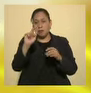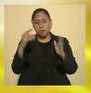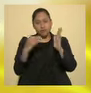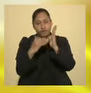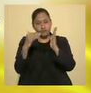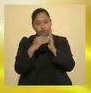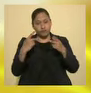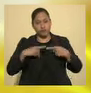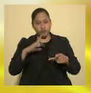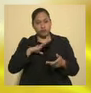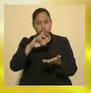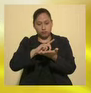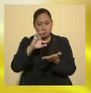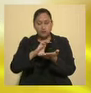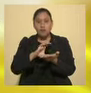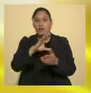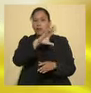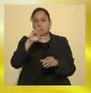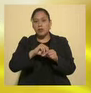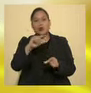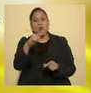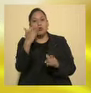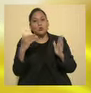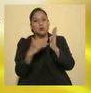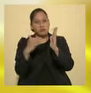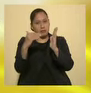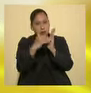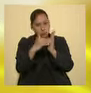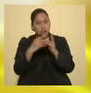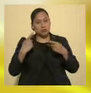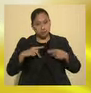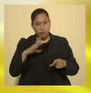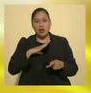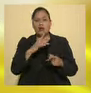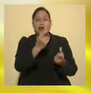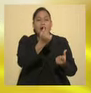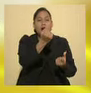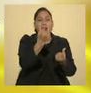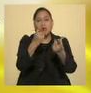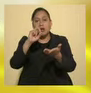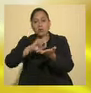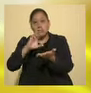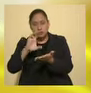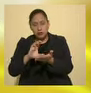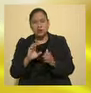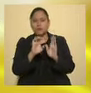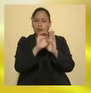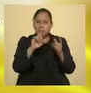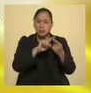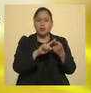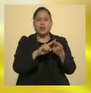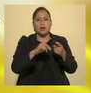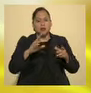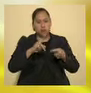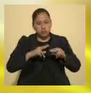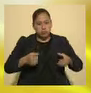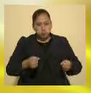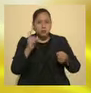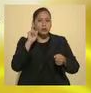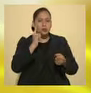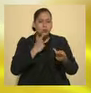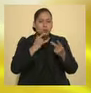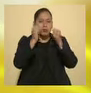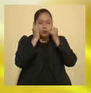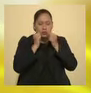millones, estaríamos hablando de 12 millones. 12 millones de personas, con alguna discapacidad. Con algunas, es decir, también existe la sordera,